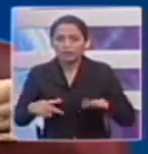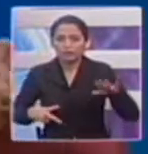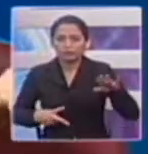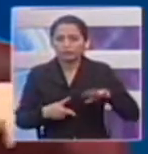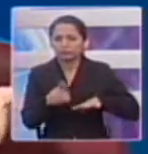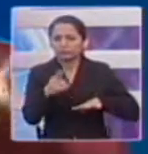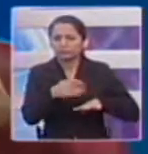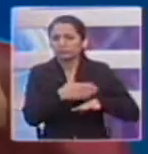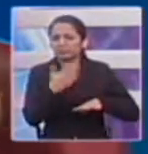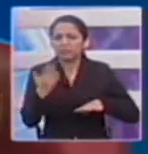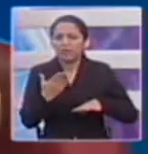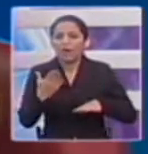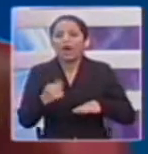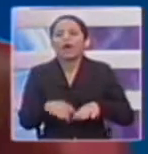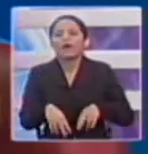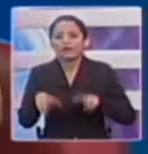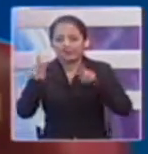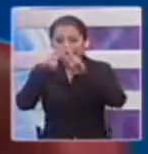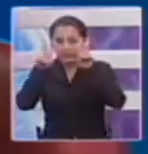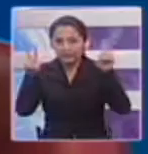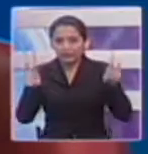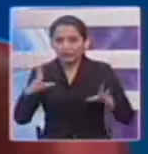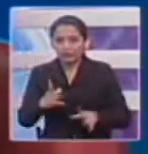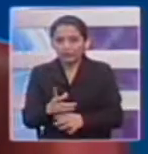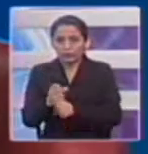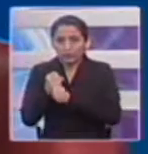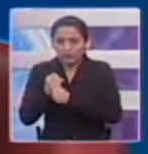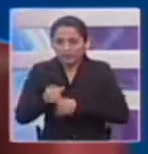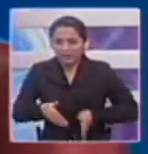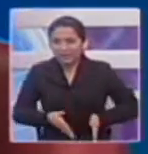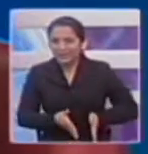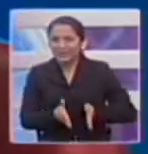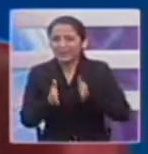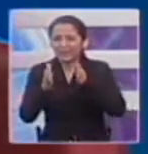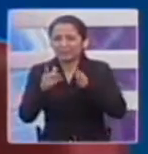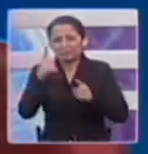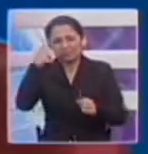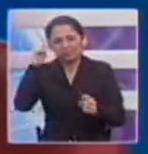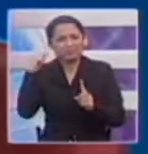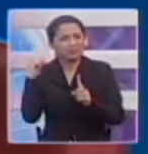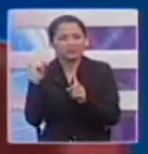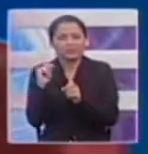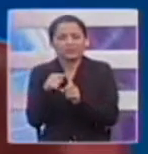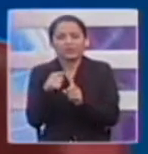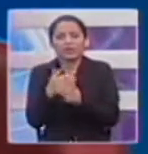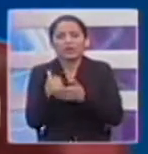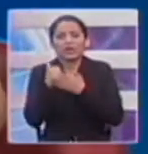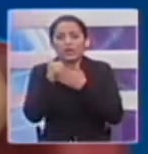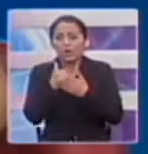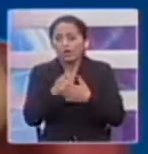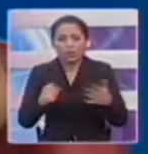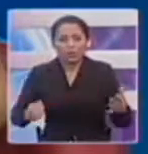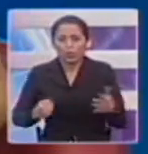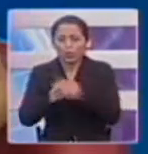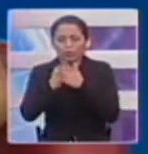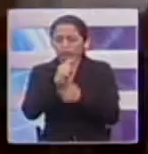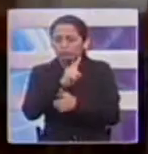cuyo propósito es reducir los índices de accidentes de tránsito en las carreteras de nuestro país